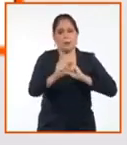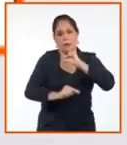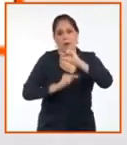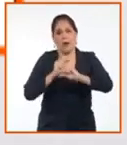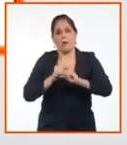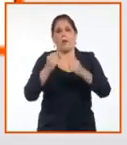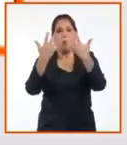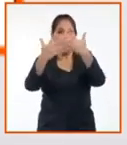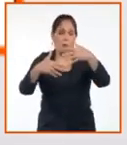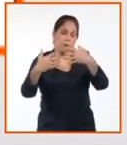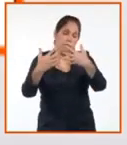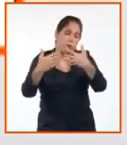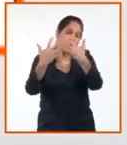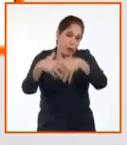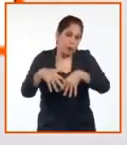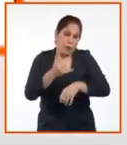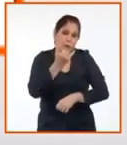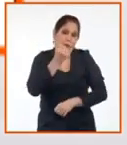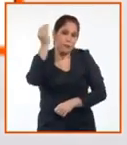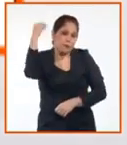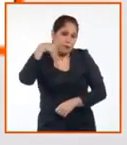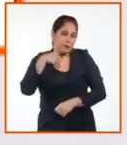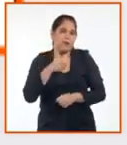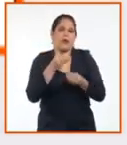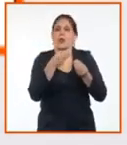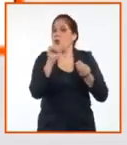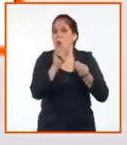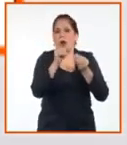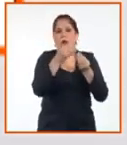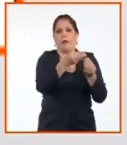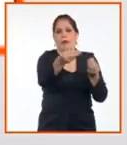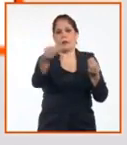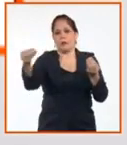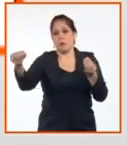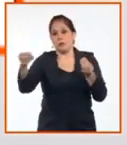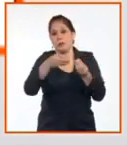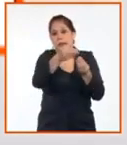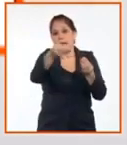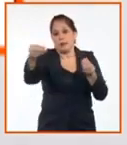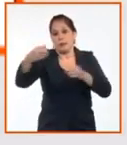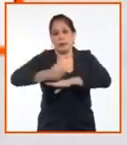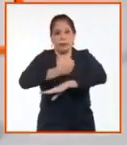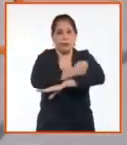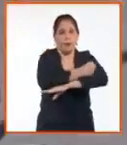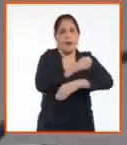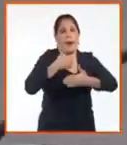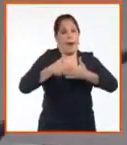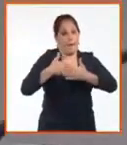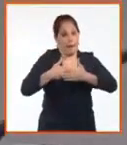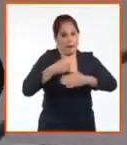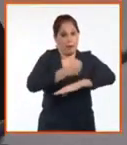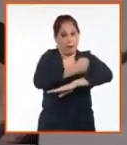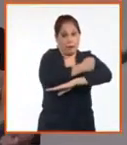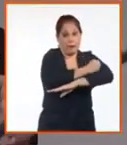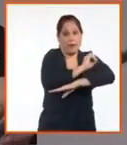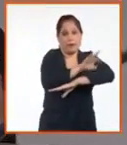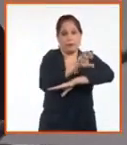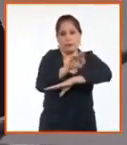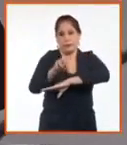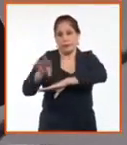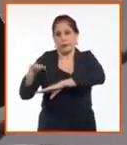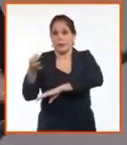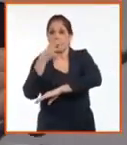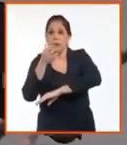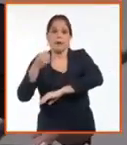hemos hemos explicado está la distribución también ahí tenemos una empresa en comer que la presa encarga de distribuir los medicamentos